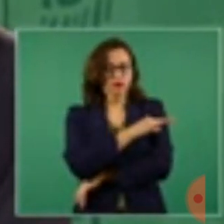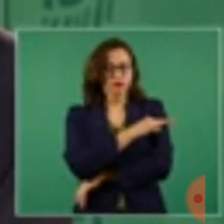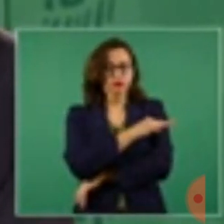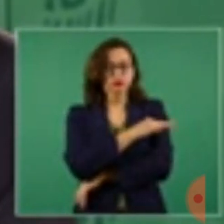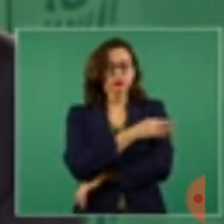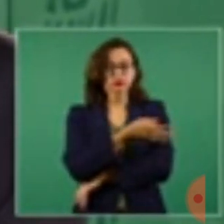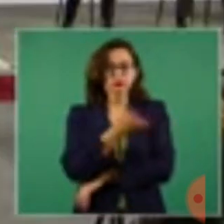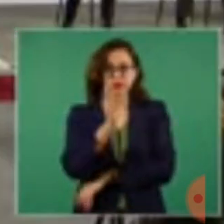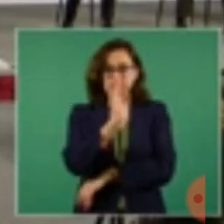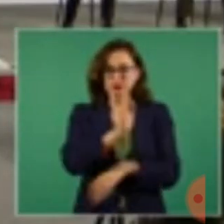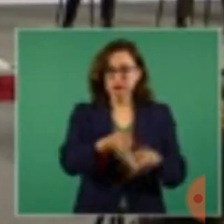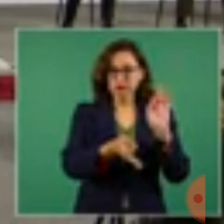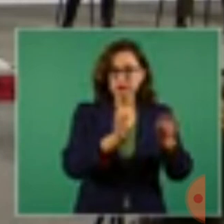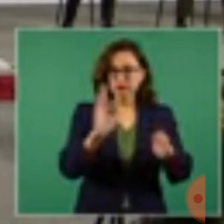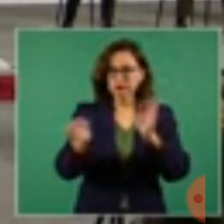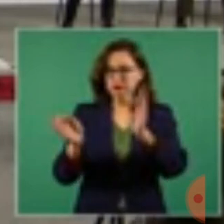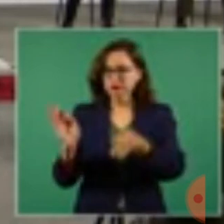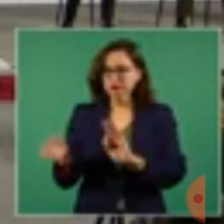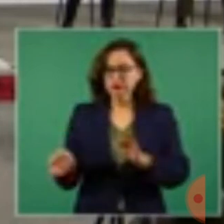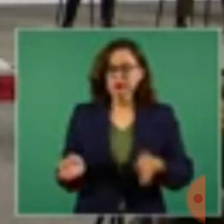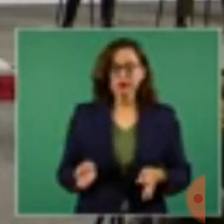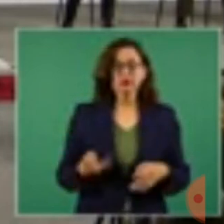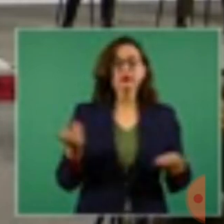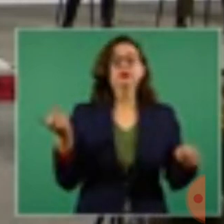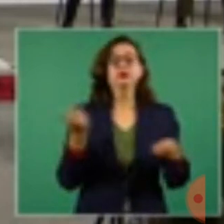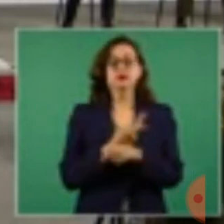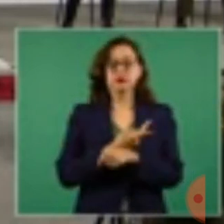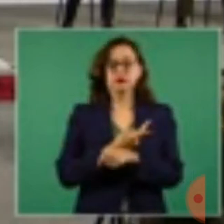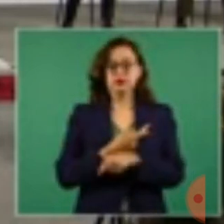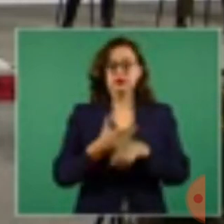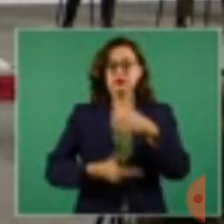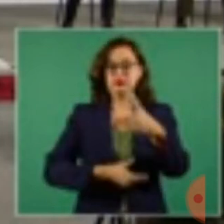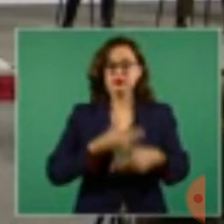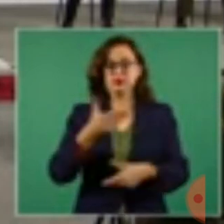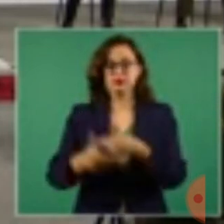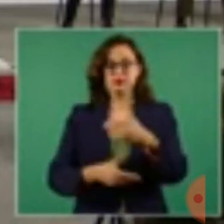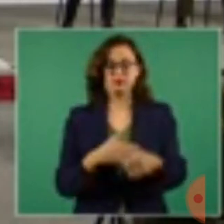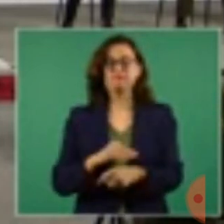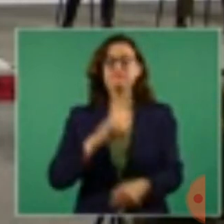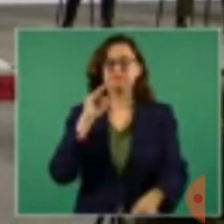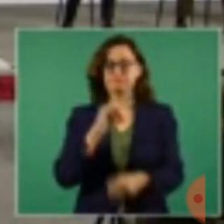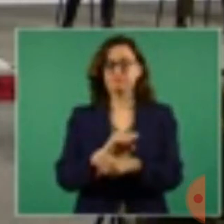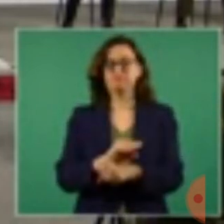Hugo López-Gatell, tenemos más protección.